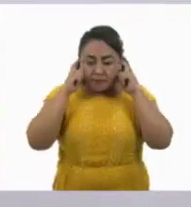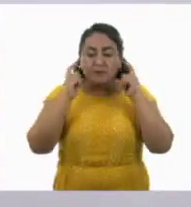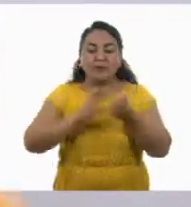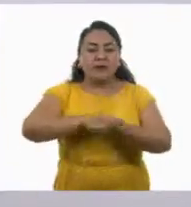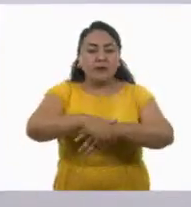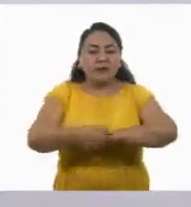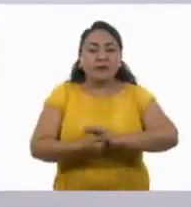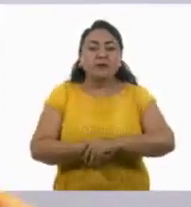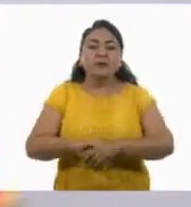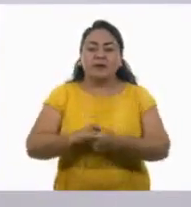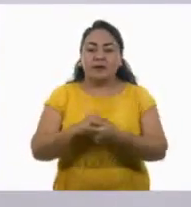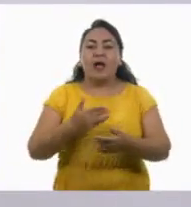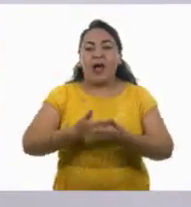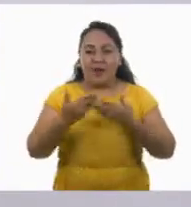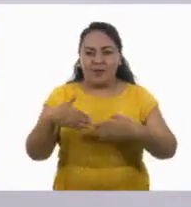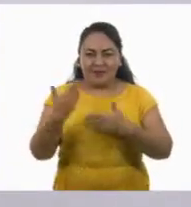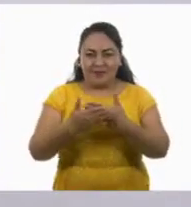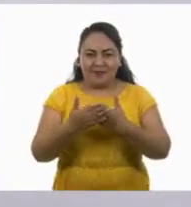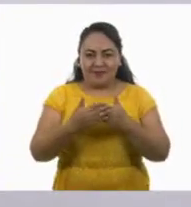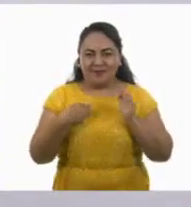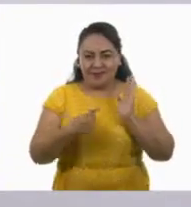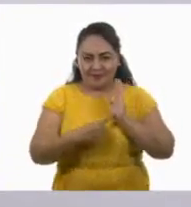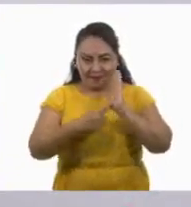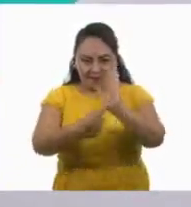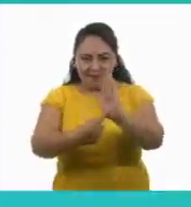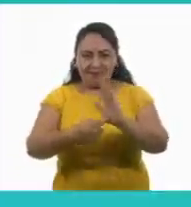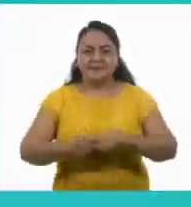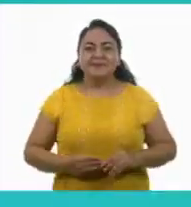manos como se muestra en la siguiente cápsula.